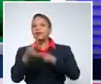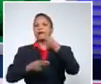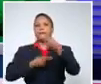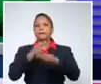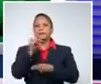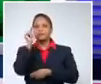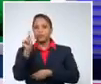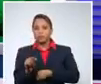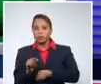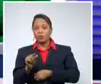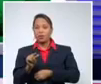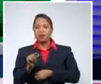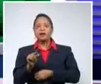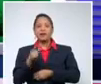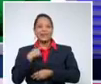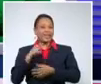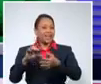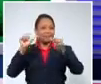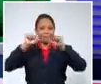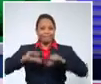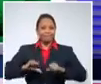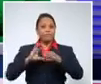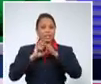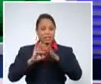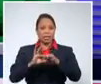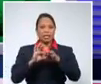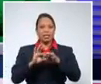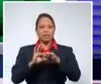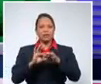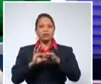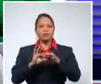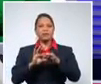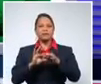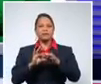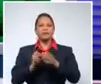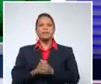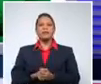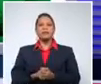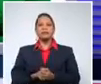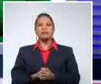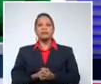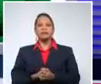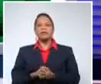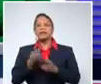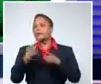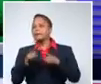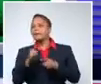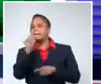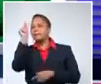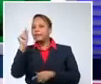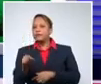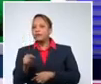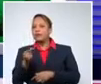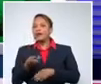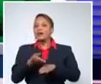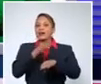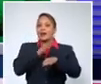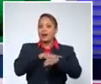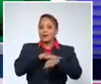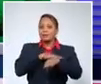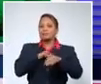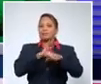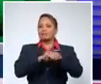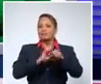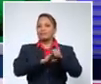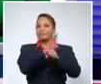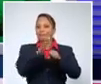en estado así crítico con suero hiperinmune de personas que ya han tenido la enfermedad y, como es natural,